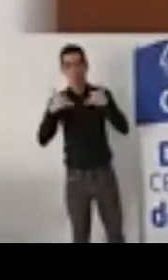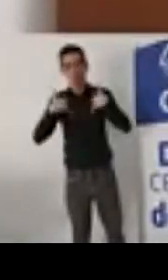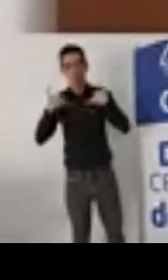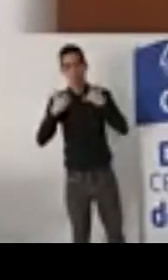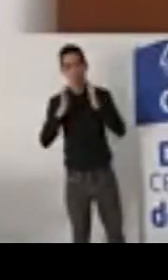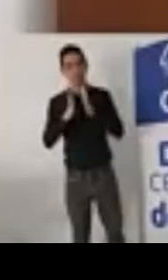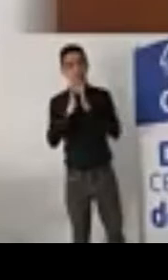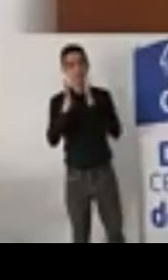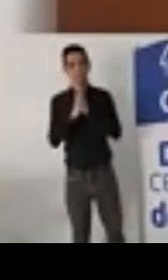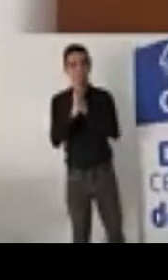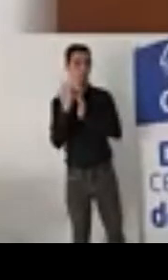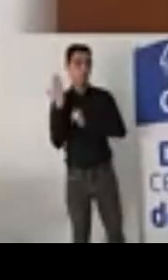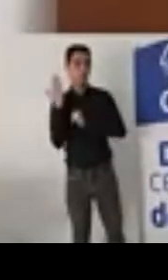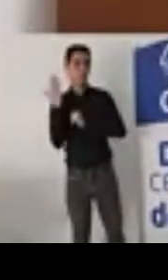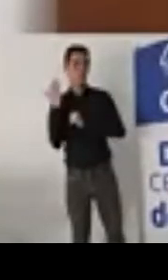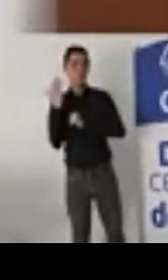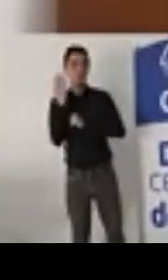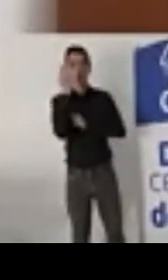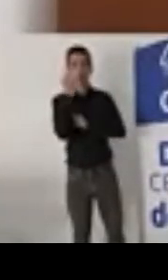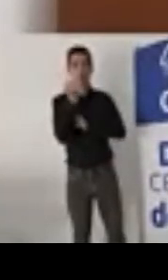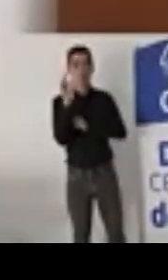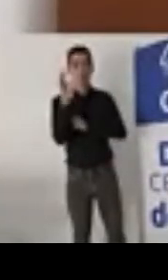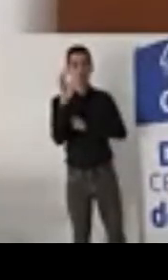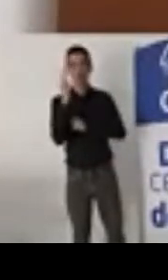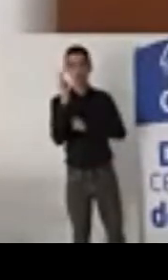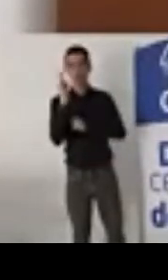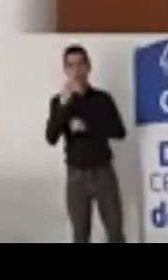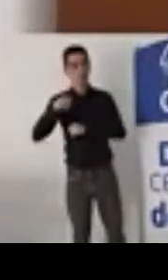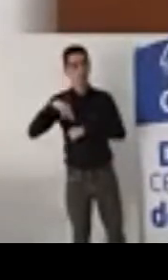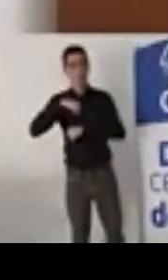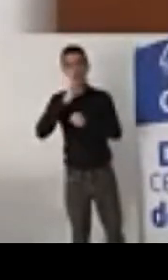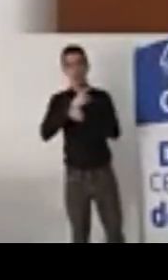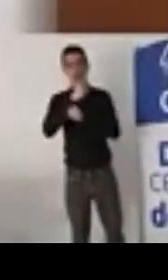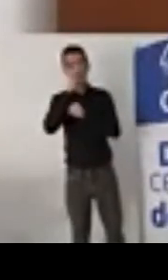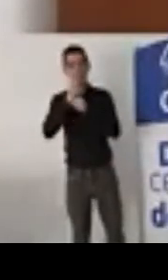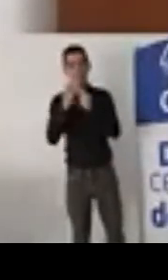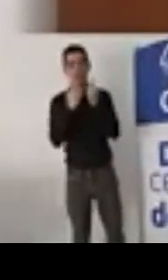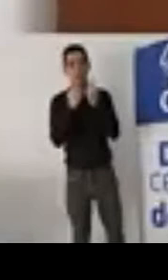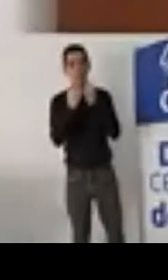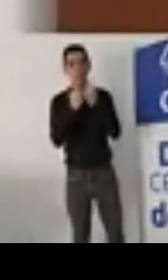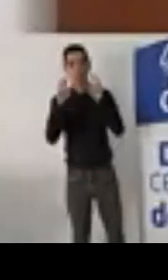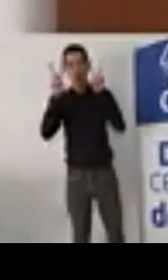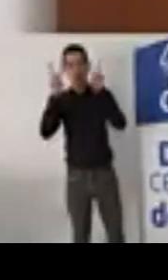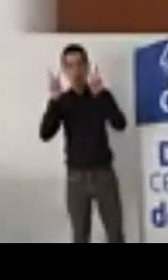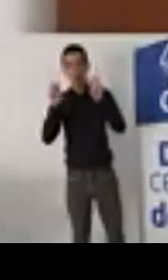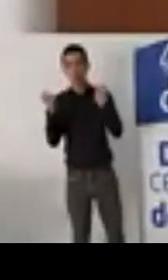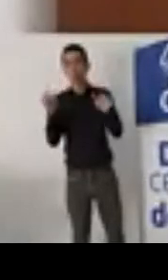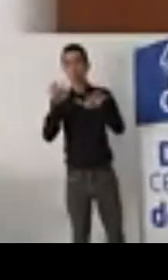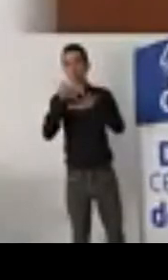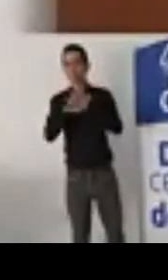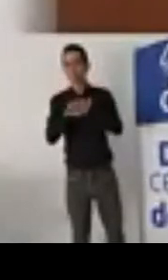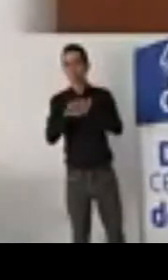tuvimos nuestro primer diálogo por la inclusión, sobre todo con un enfoque hacia las poblaciones